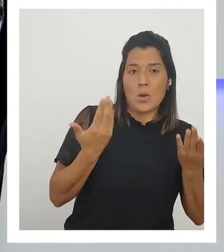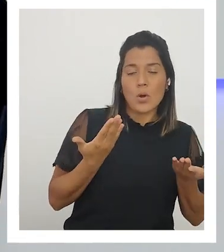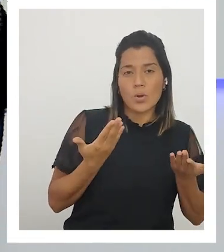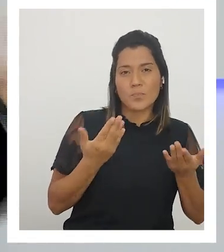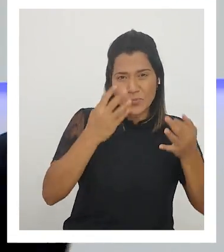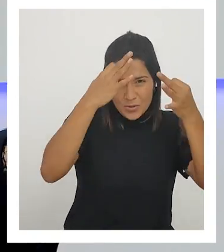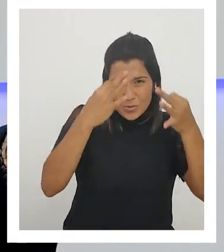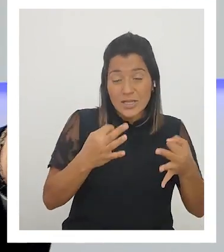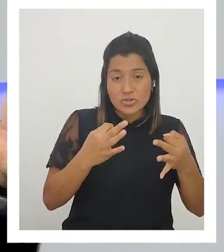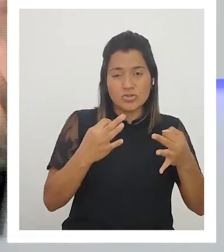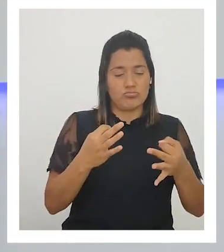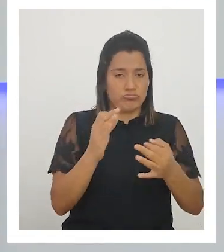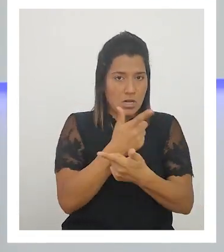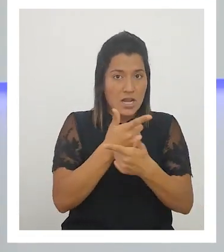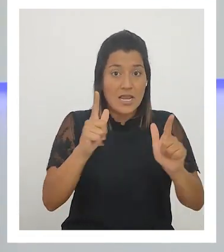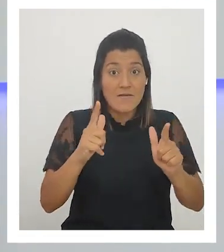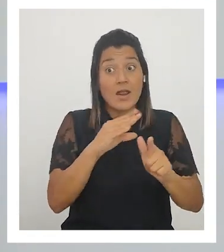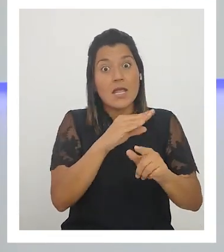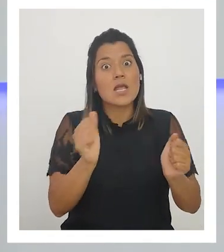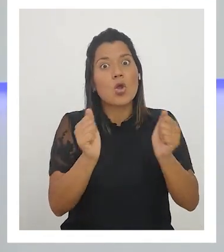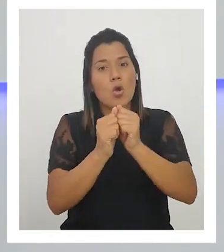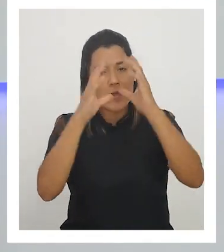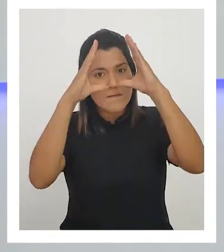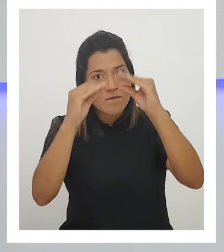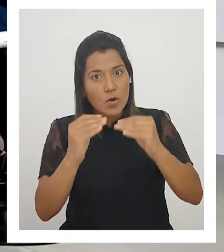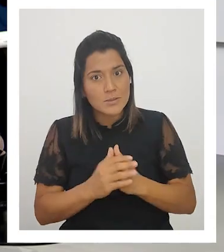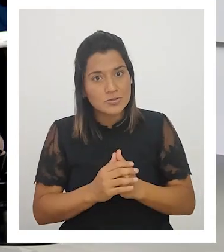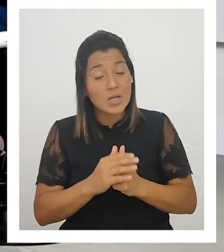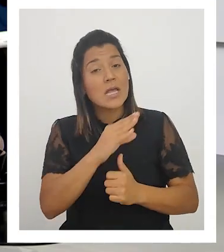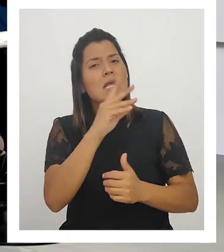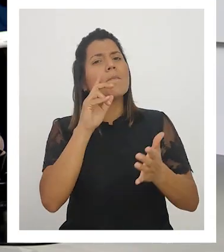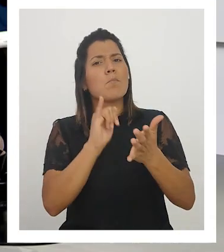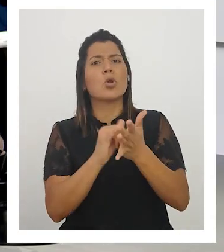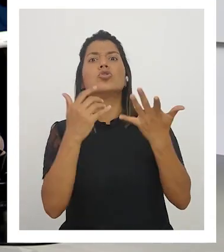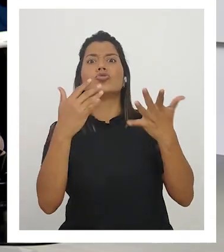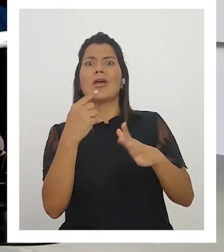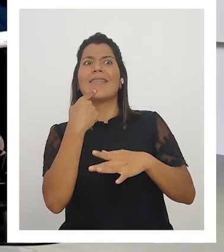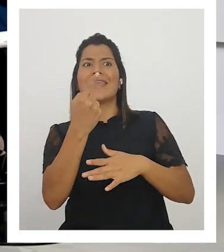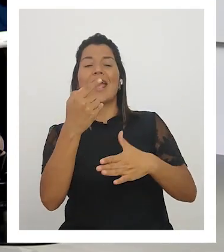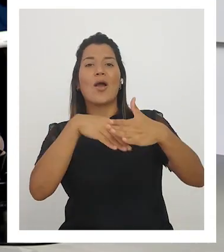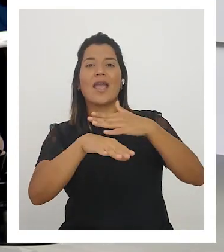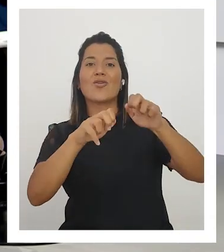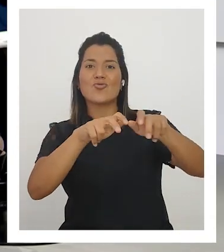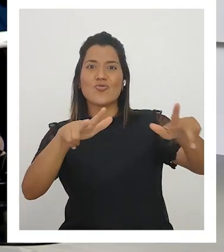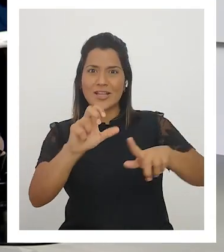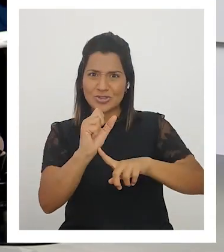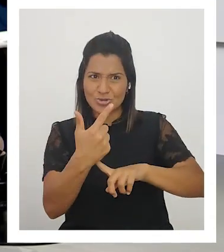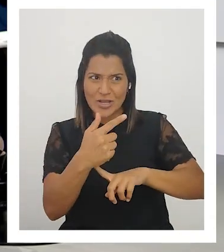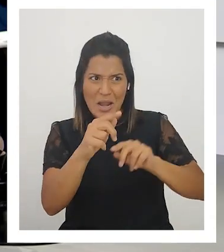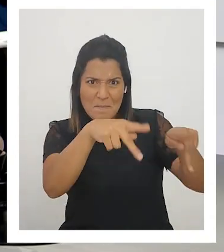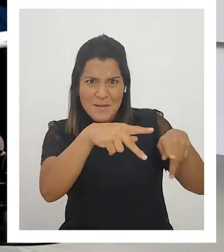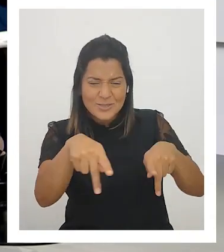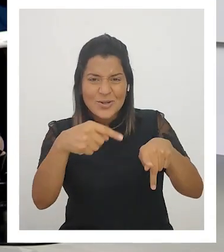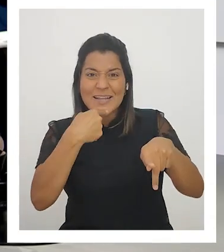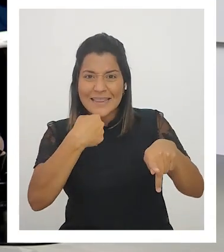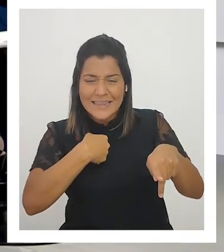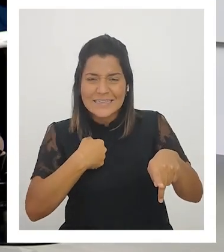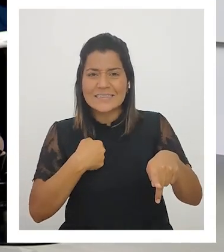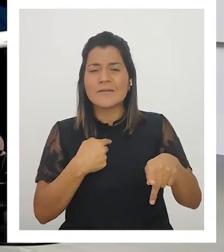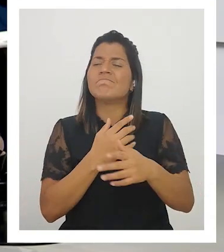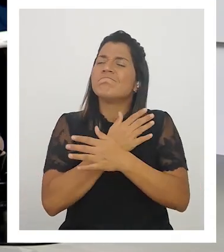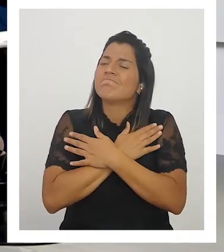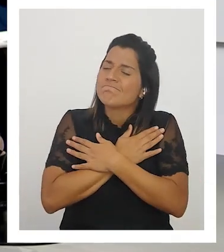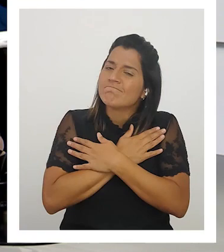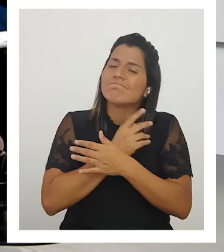decisión libre e informada. Por eso es que se ha dicho, hasta en redes sociales nos han dicho la gente, que aprecian que